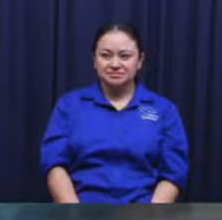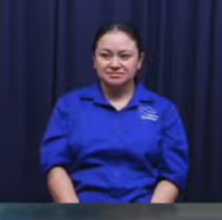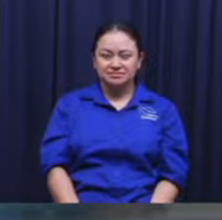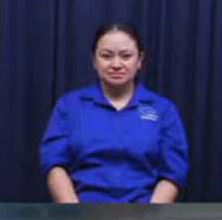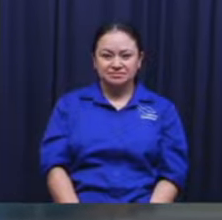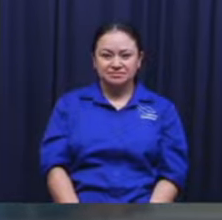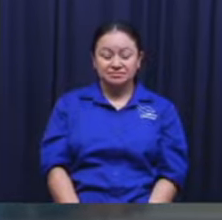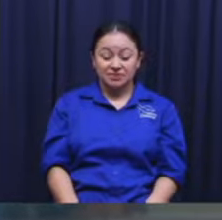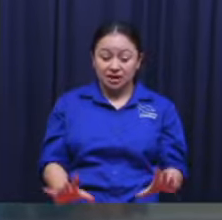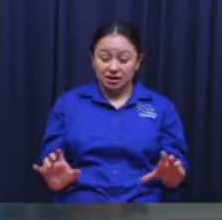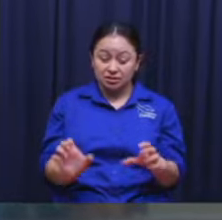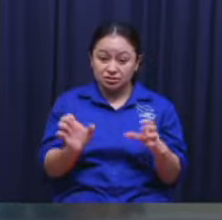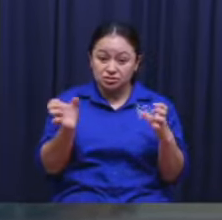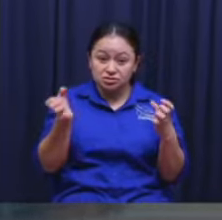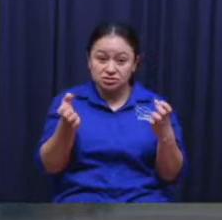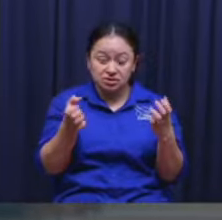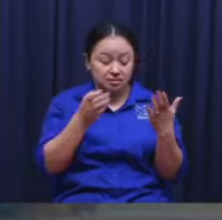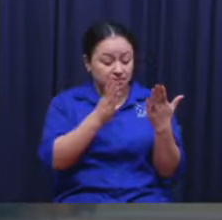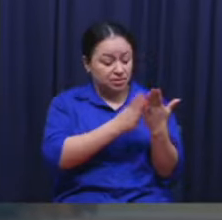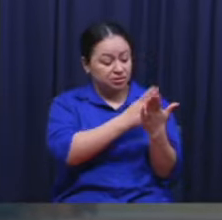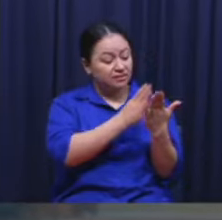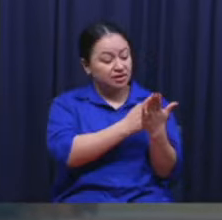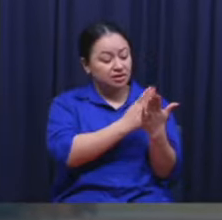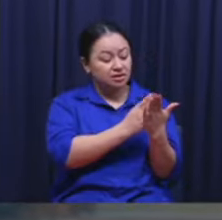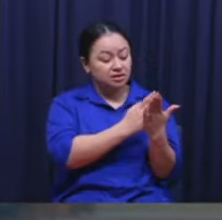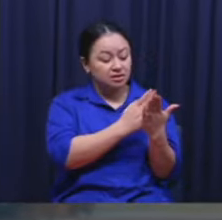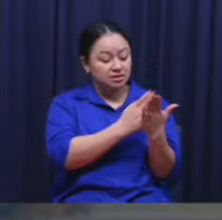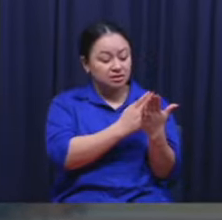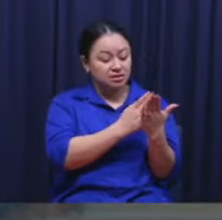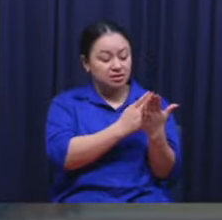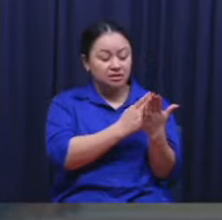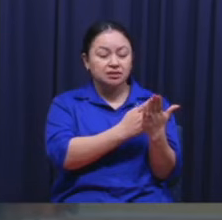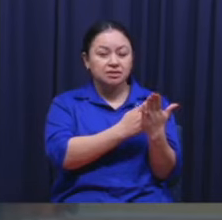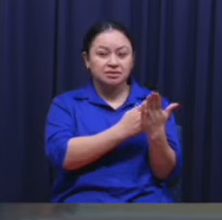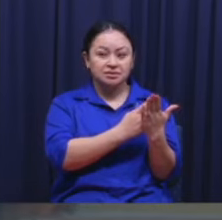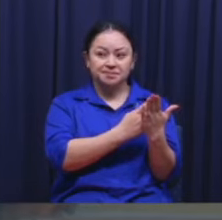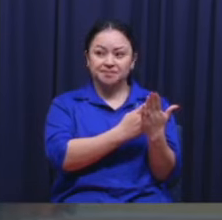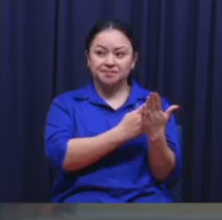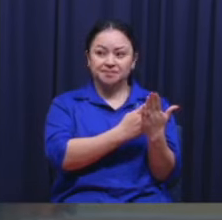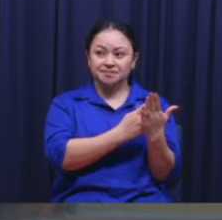Entonces me voy y empiezo a ver lo siguiente. Por tanto,